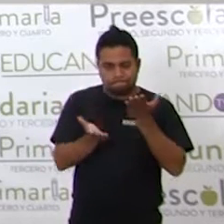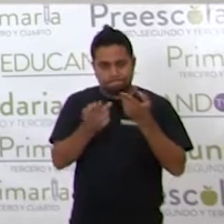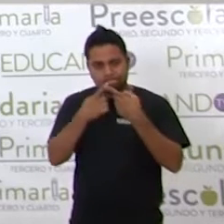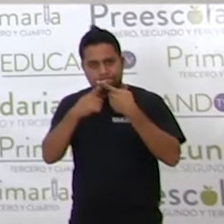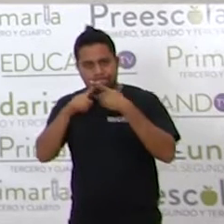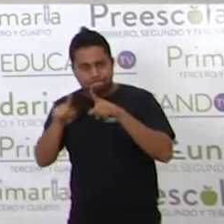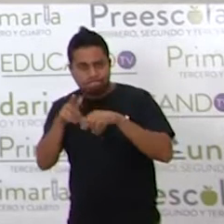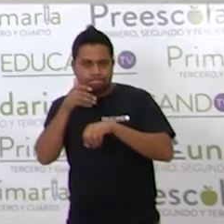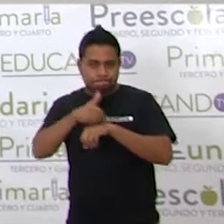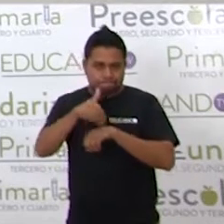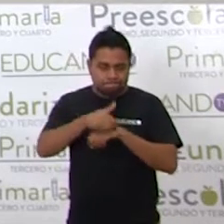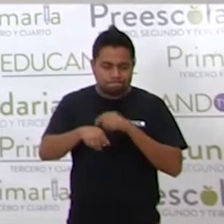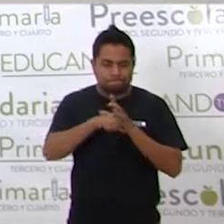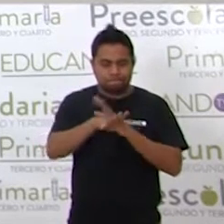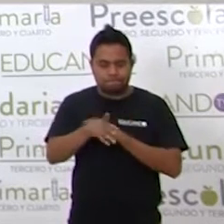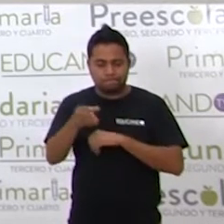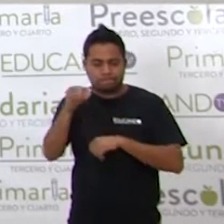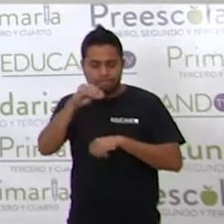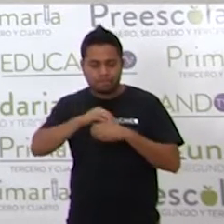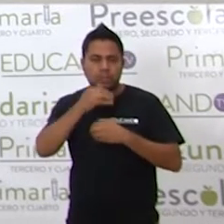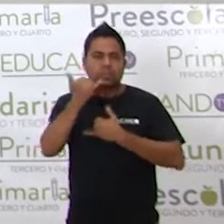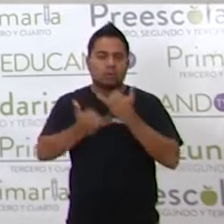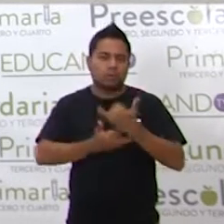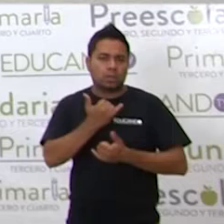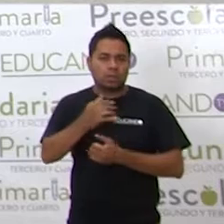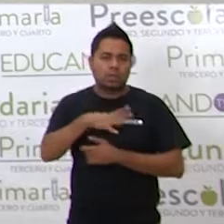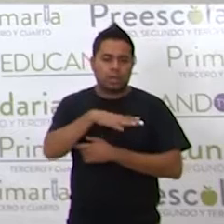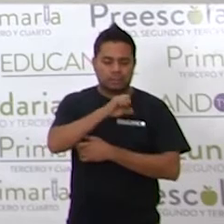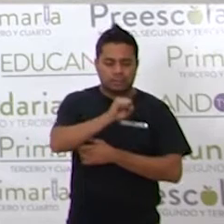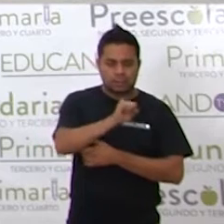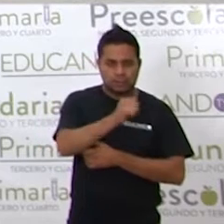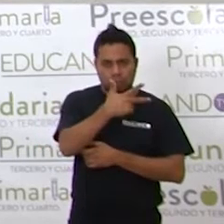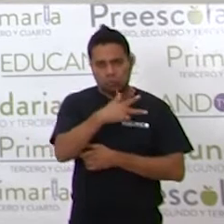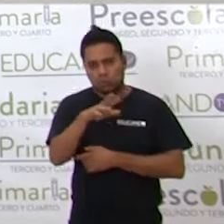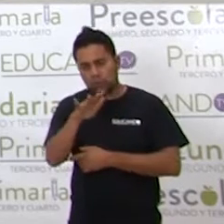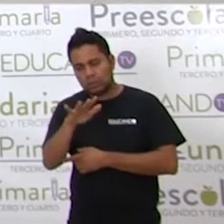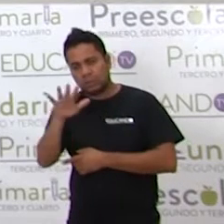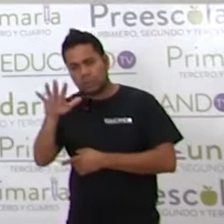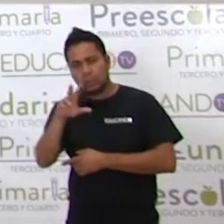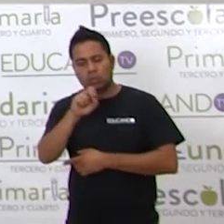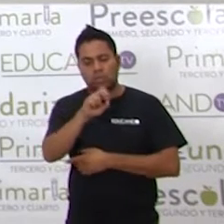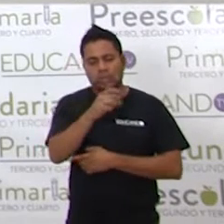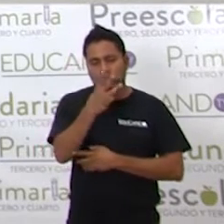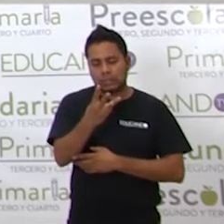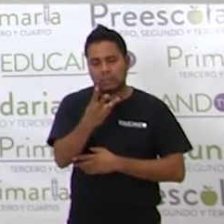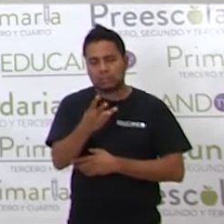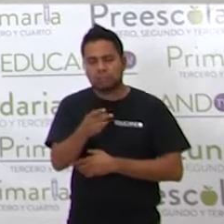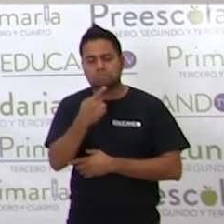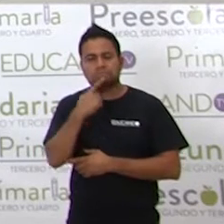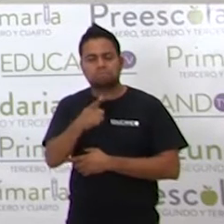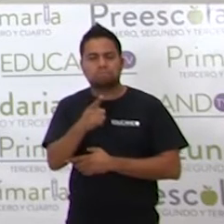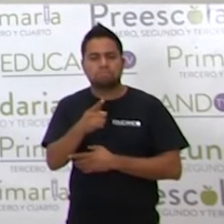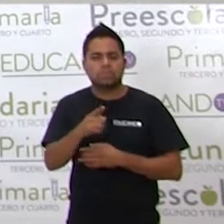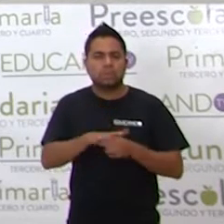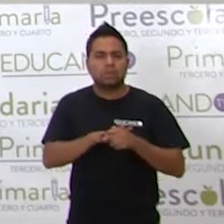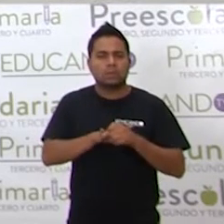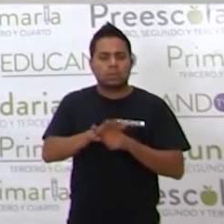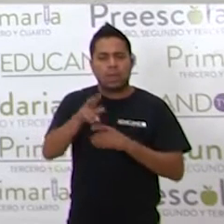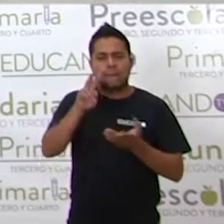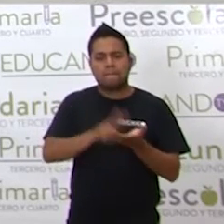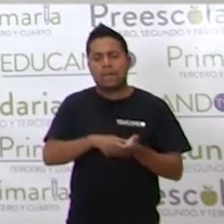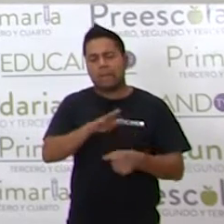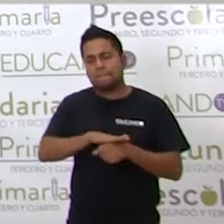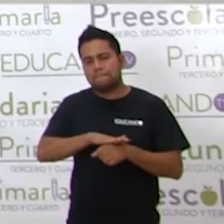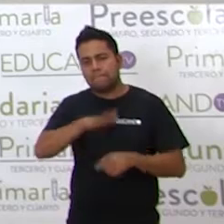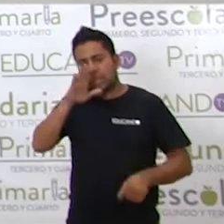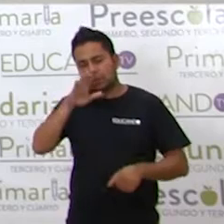Puedes poner un juego donde haya el 68, el 55, el 33 y decir cuál vale más